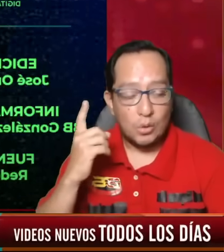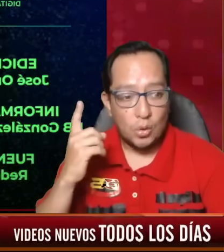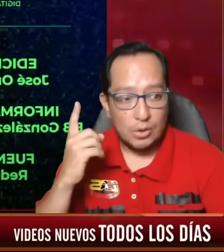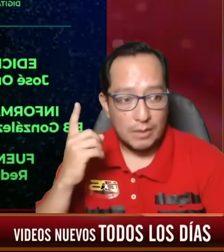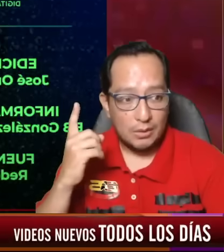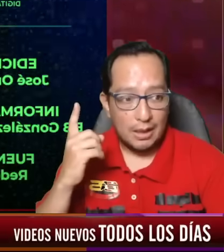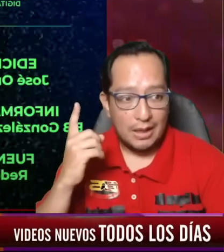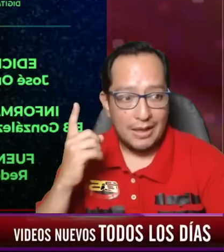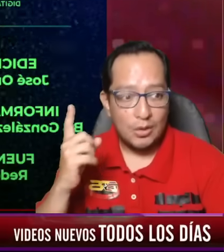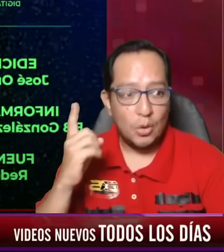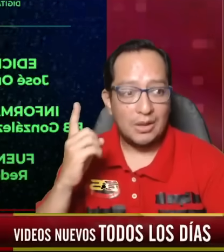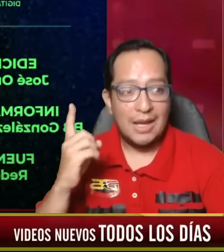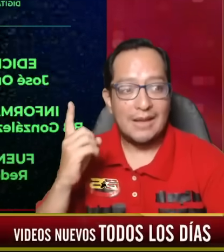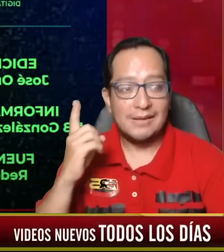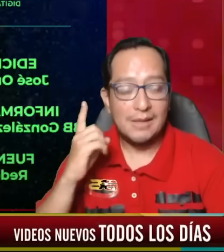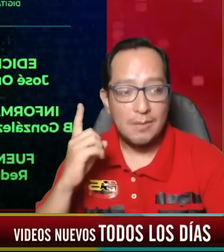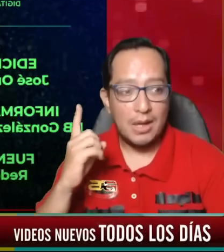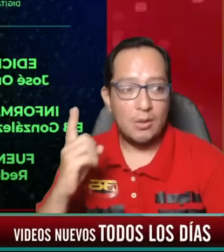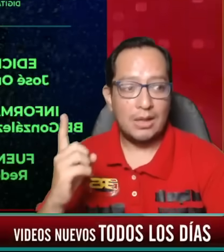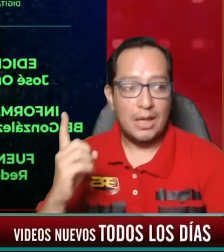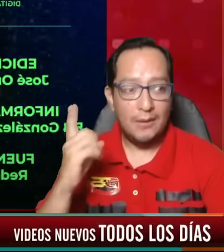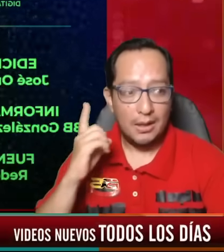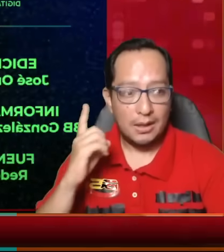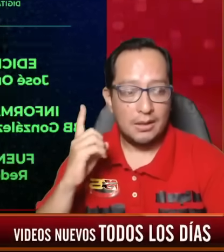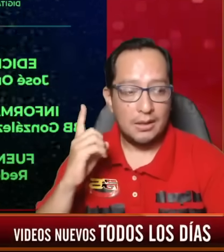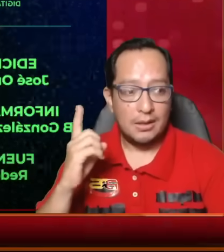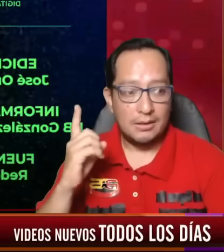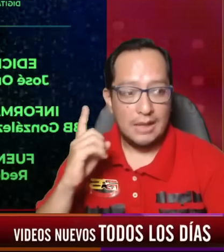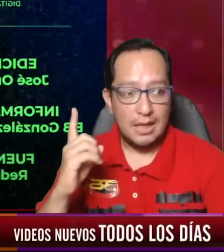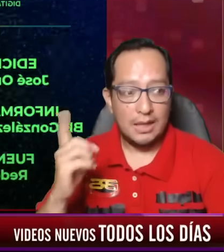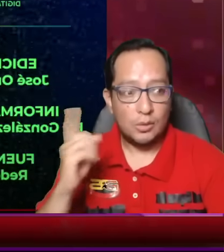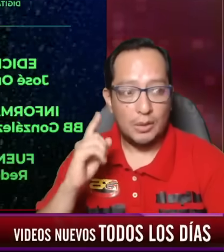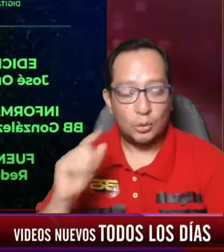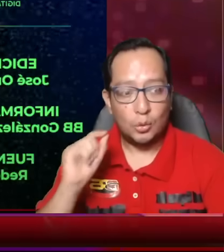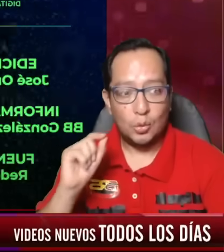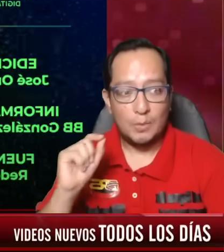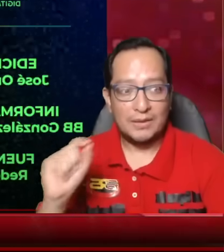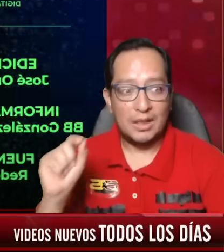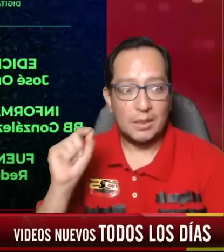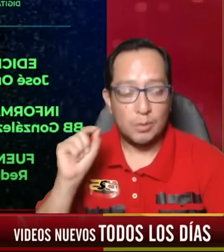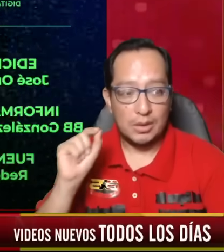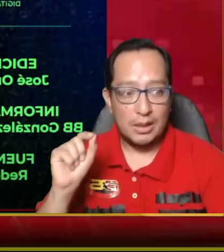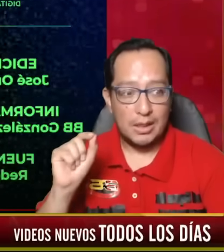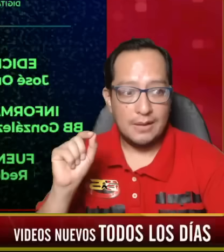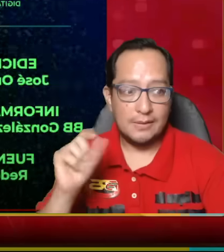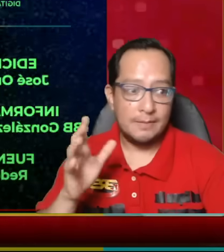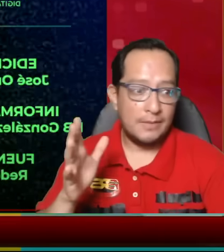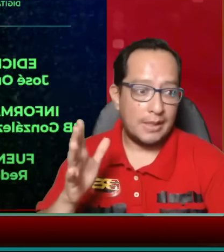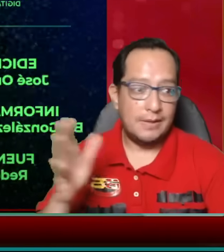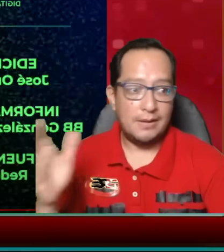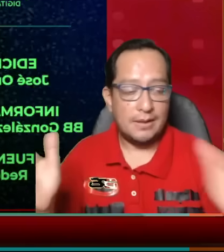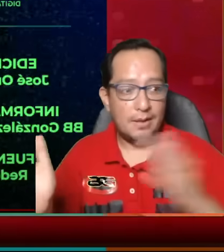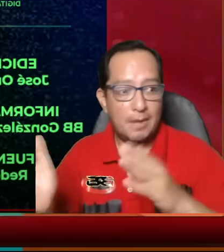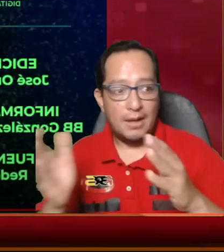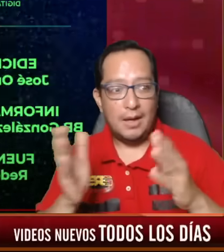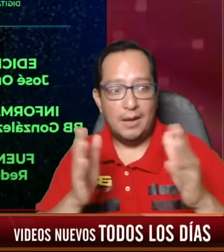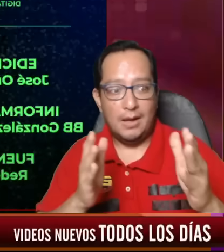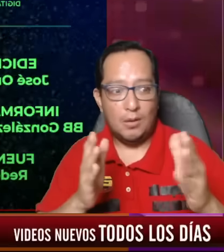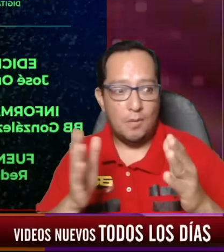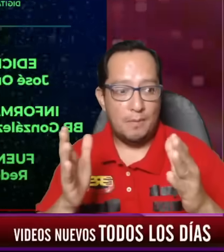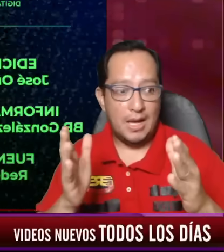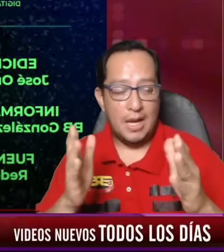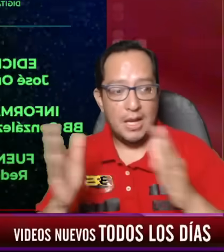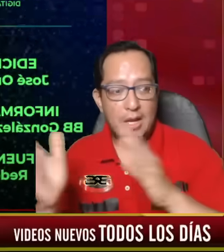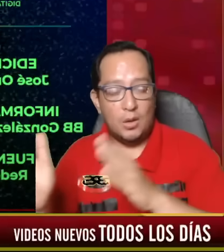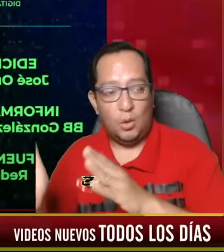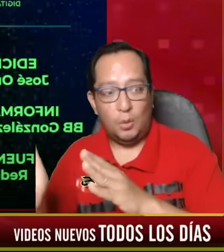el desconocimiento de la ley no te exime, no te libra de asumir tus culpas y responsabilidades. Y si tienes que pagar